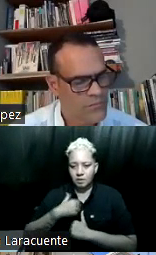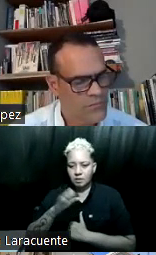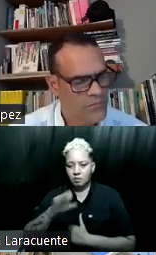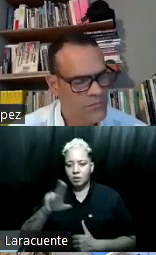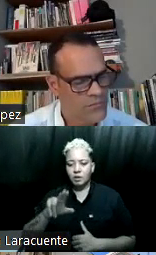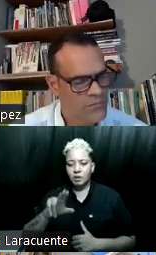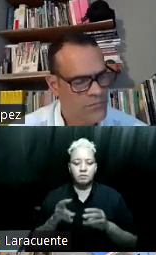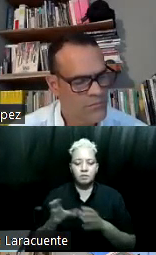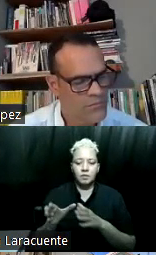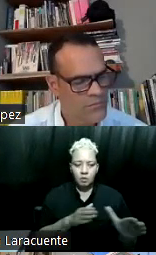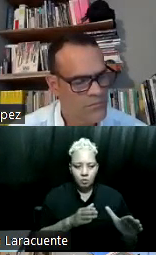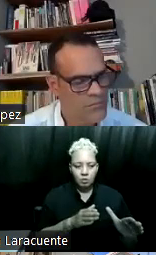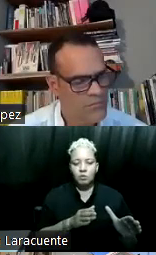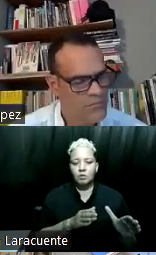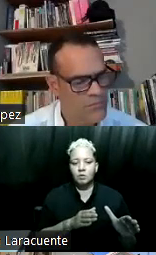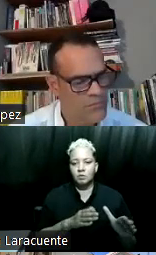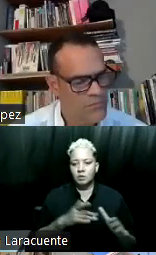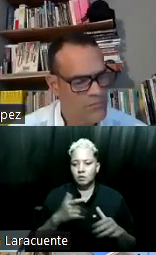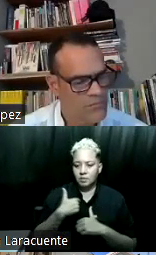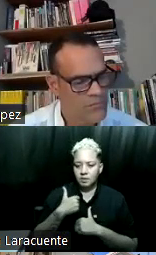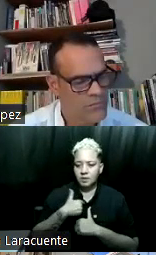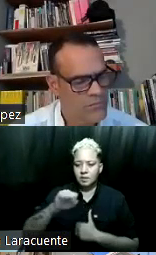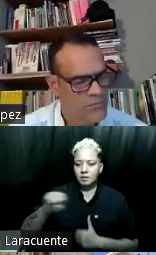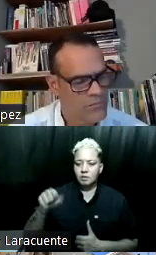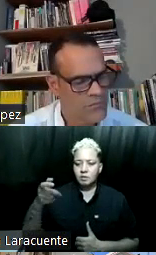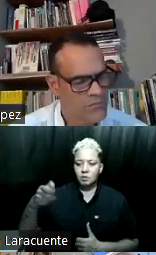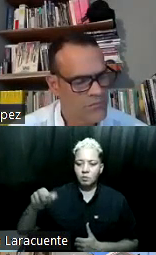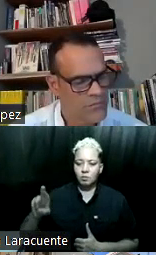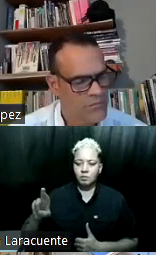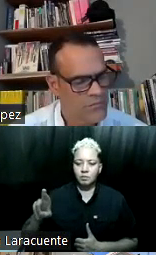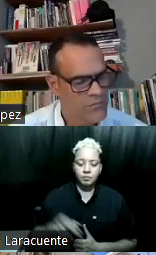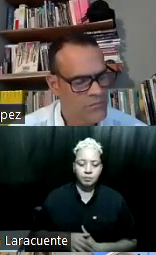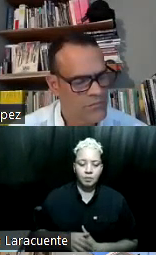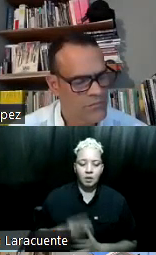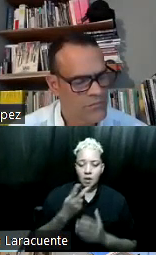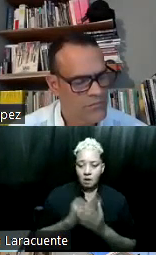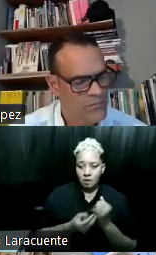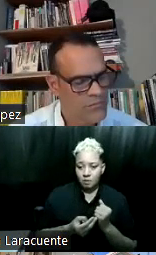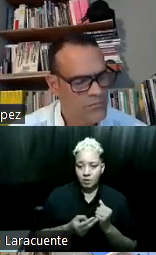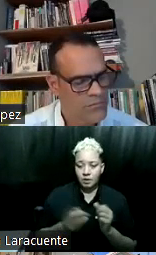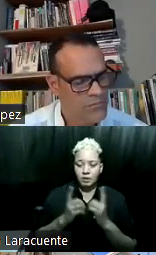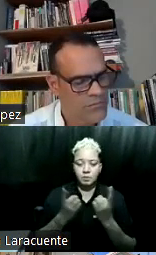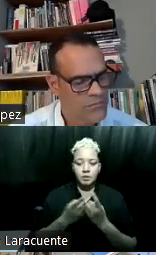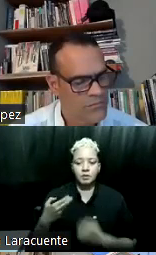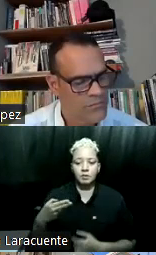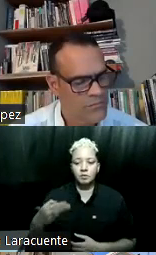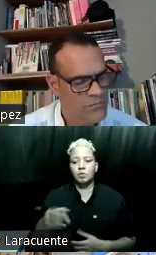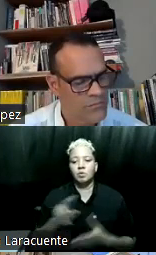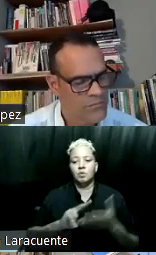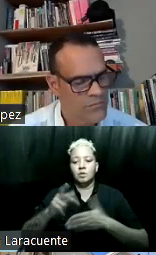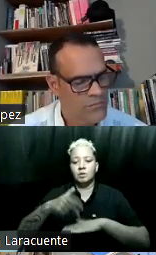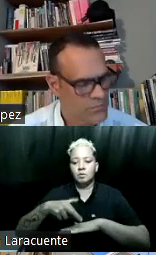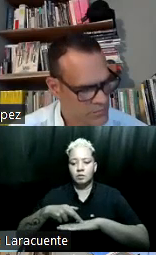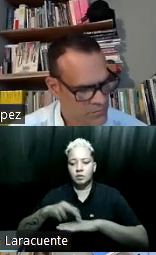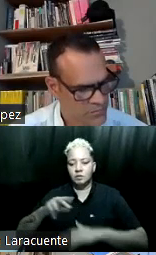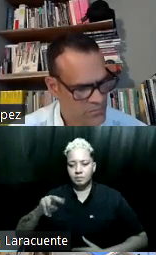Transformaciones de los Paisajes Militarizados de San Juan, Puerto Rico. Ambos grados en el Departamento de Historia de la Universidad de Puerto Rico en